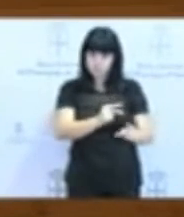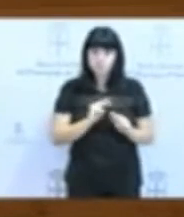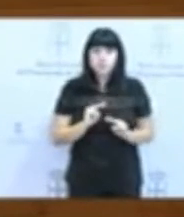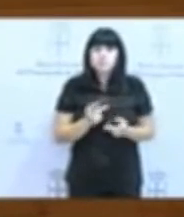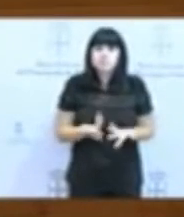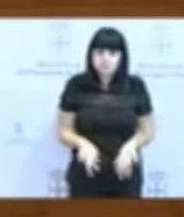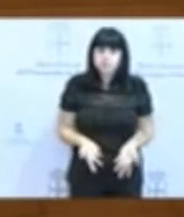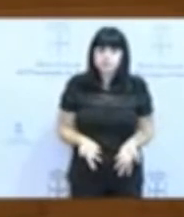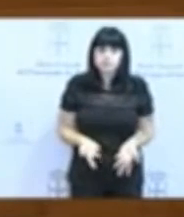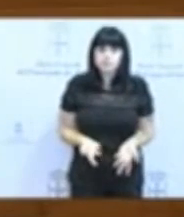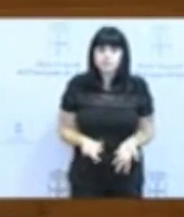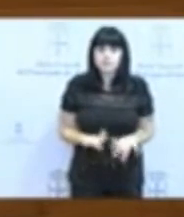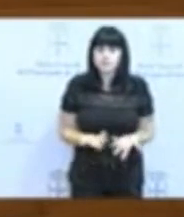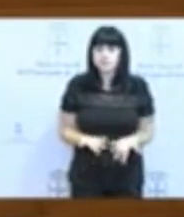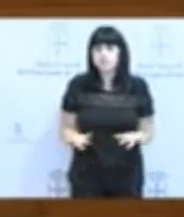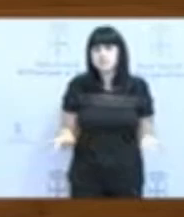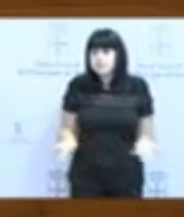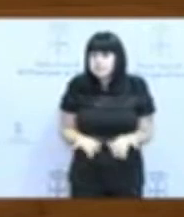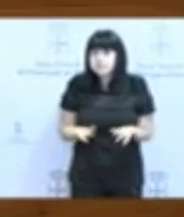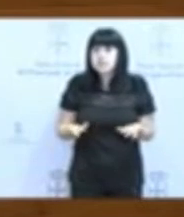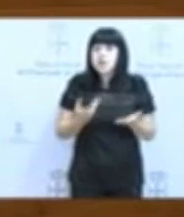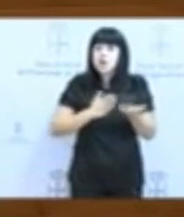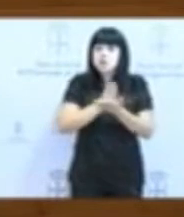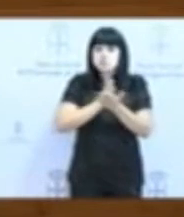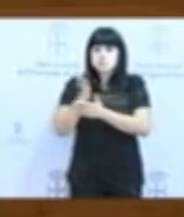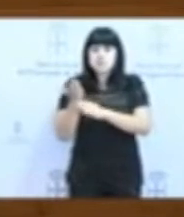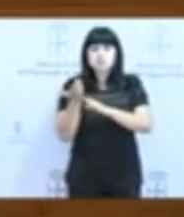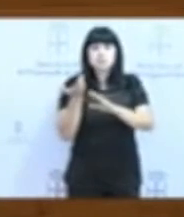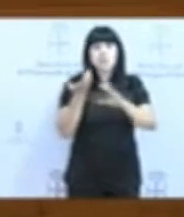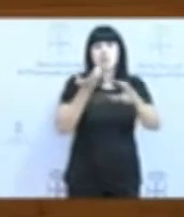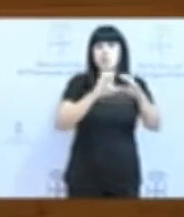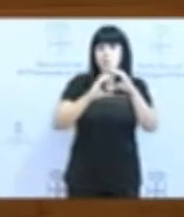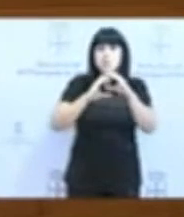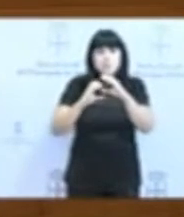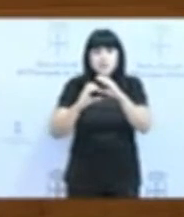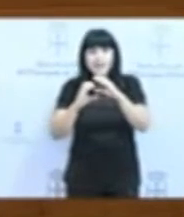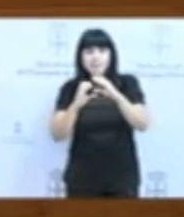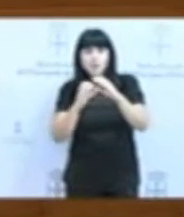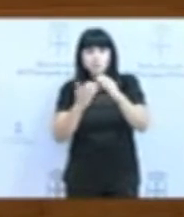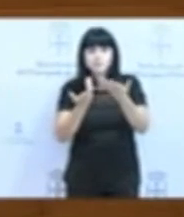merecen más reconocimiento aquellos medios de comunicación de los que nadie tiene miedo a hablar.